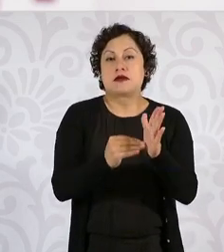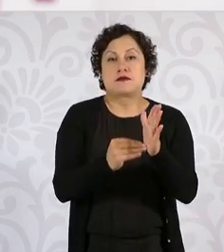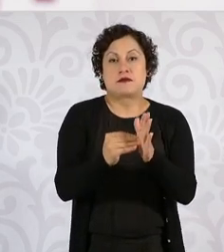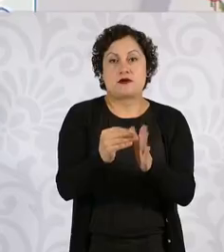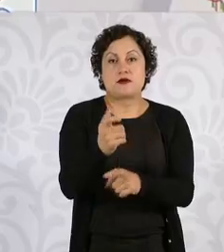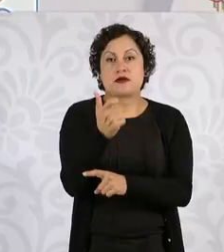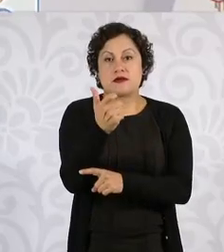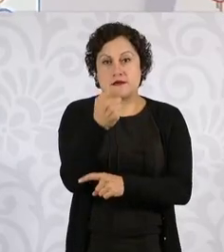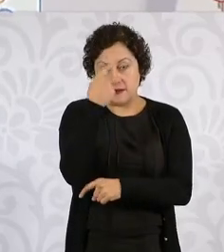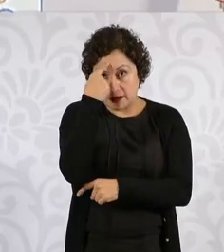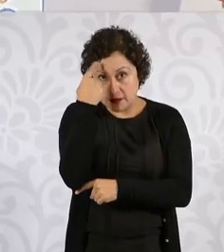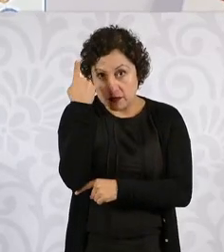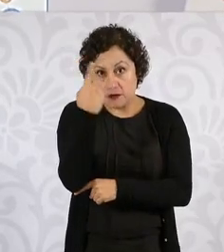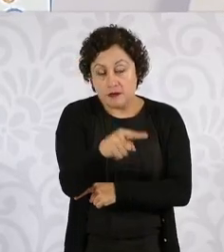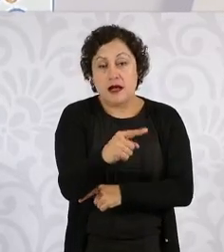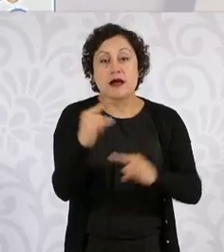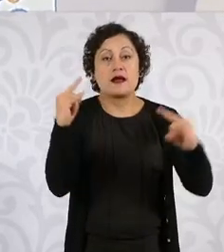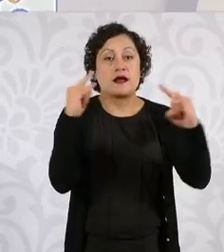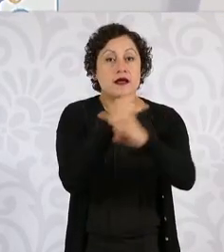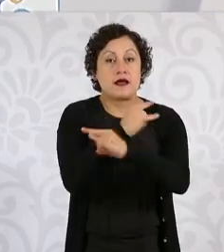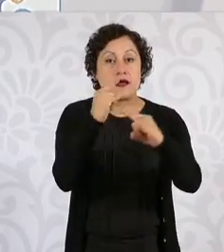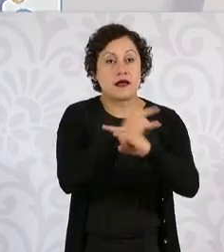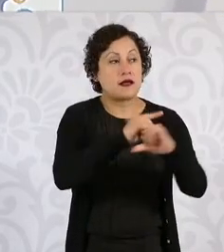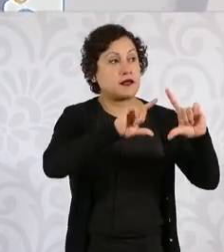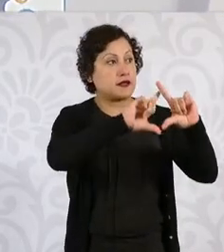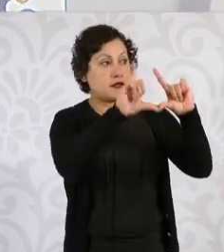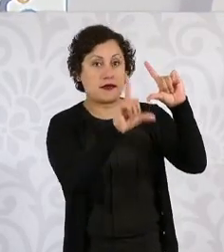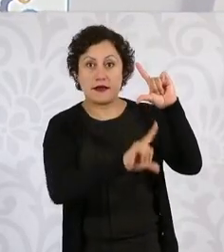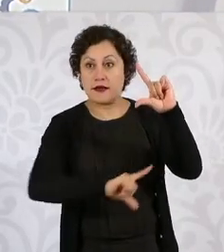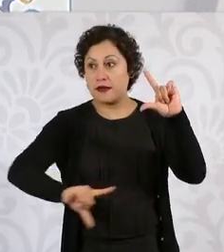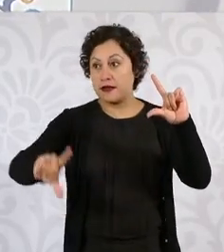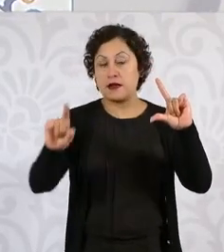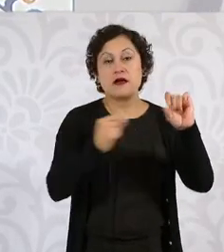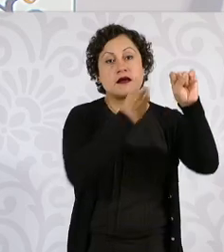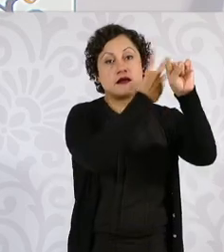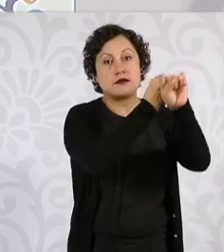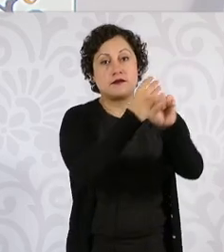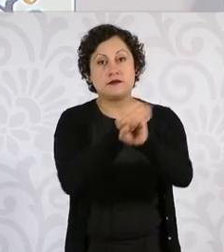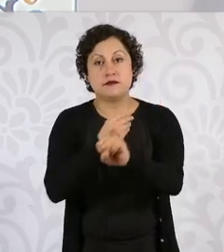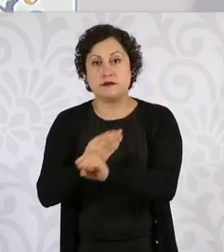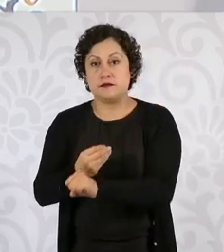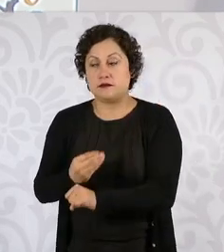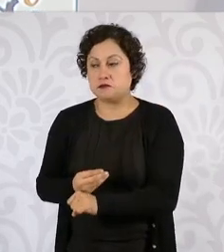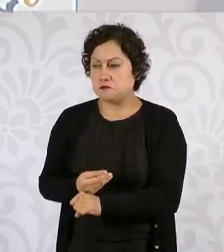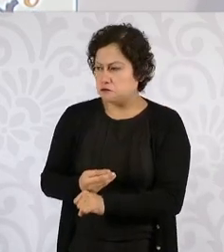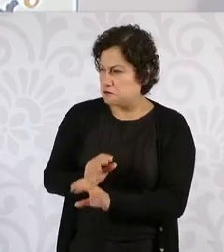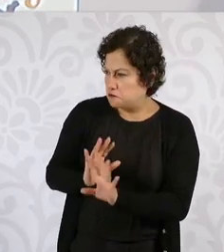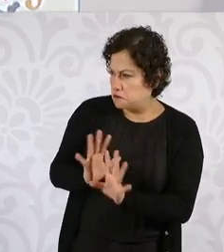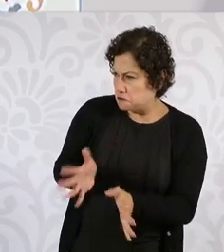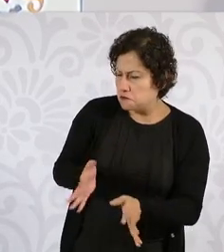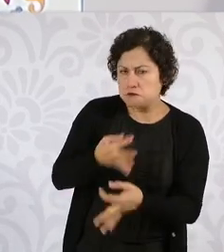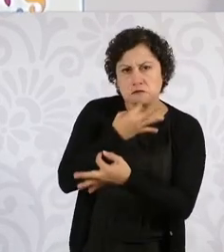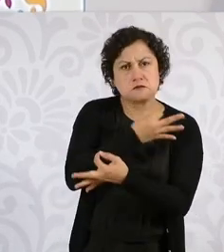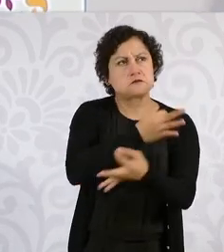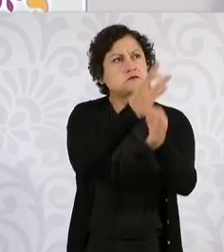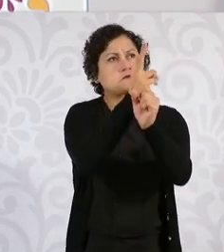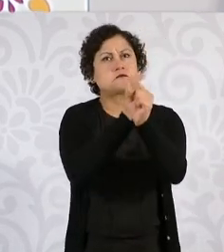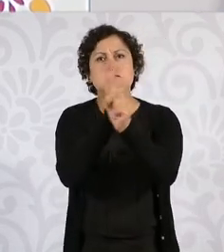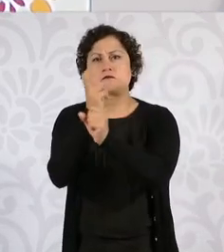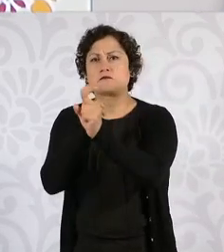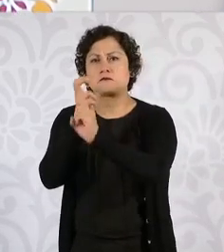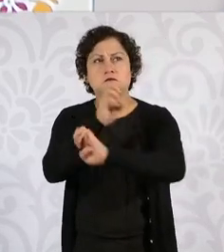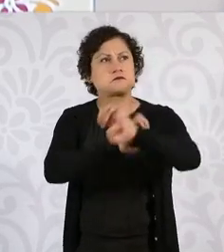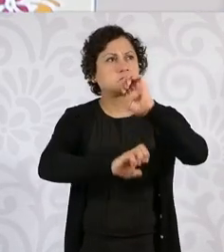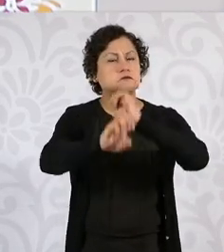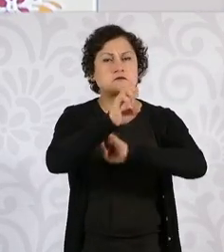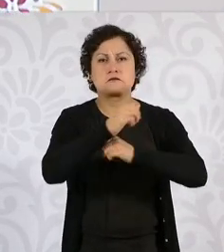bacheo en las carreteras federales. Y iniciamos, de hecho ya salieron las licitaciones, ¿verdad? Ya salieron las licitaciones para este